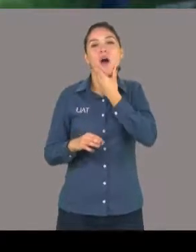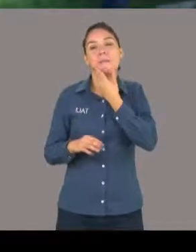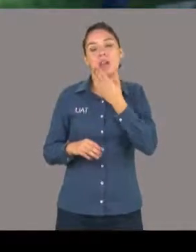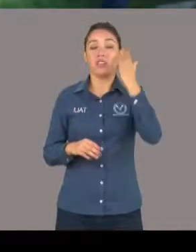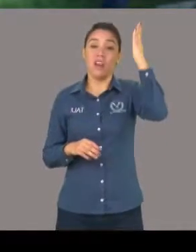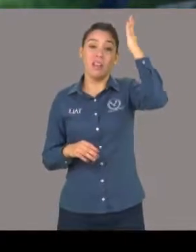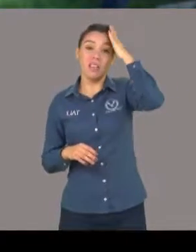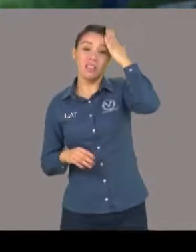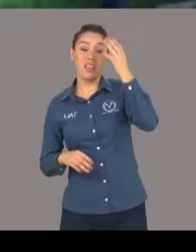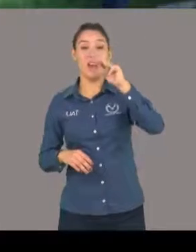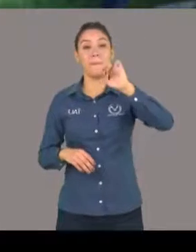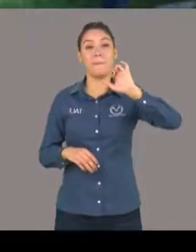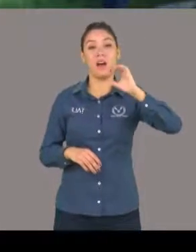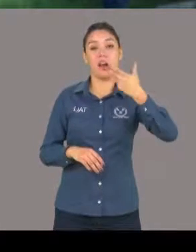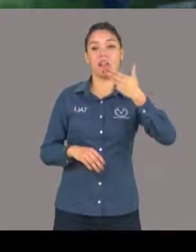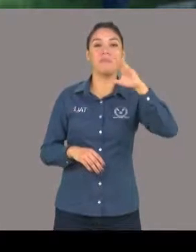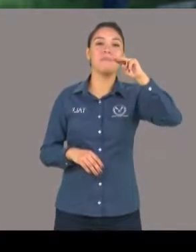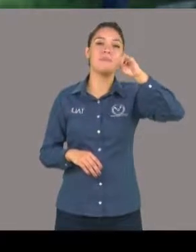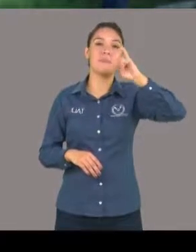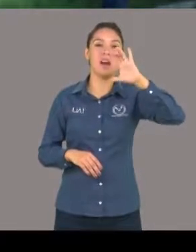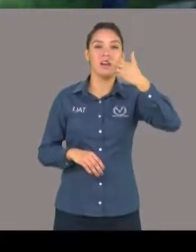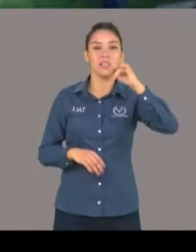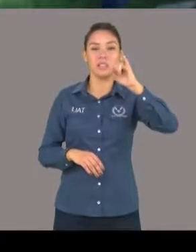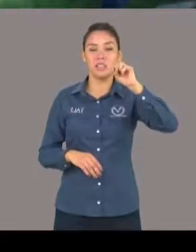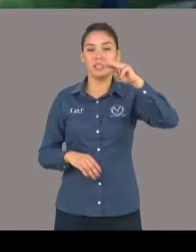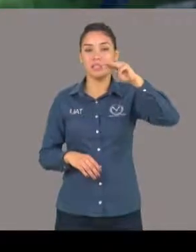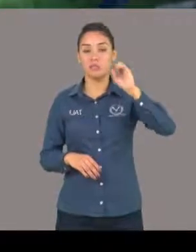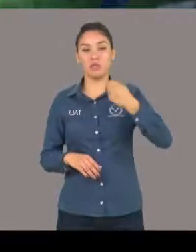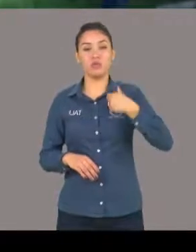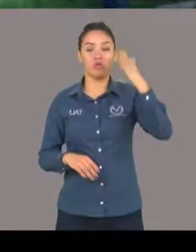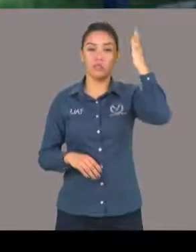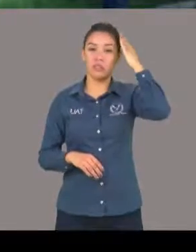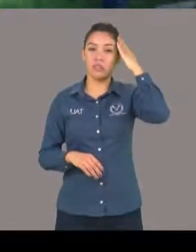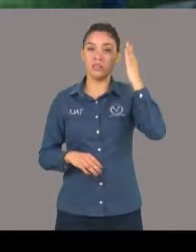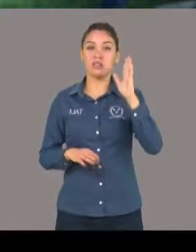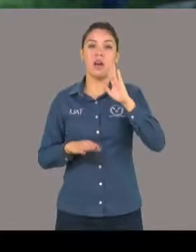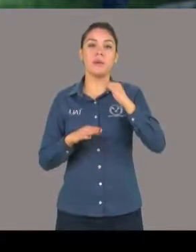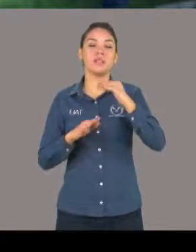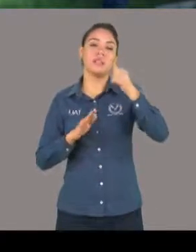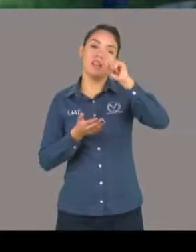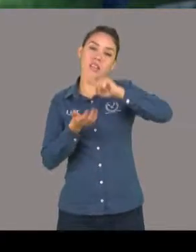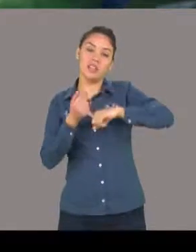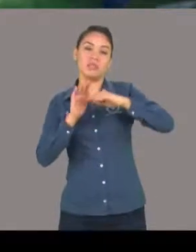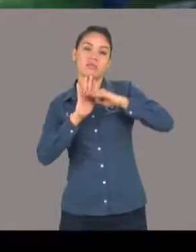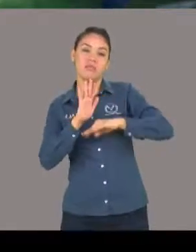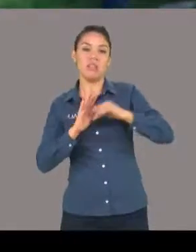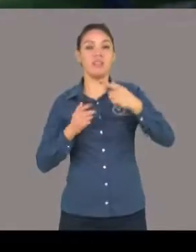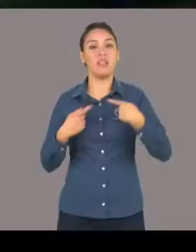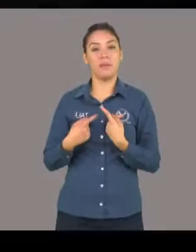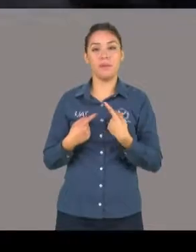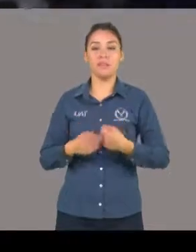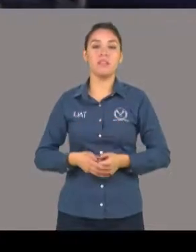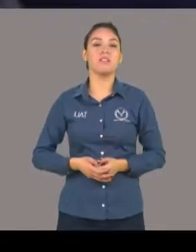es un macho. Tiene una tendencia muy machista y con muy baja autoestima.